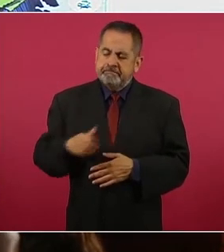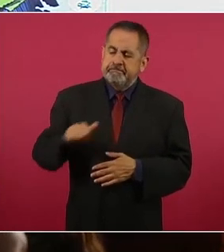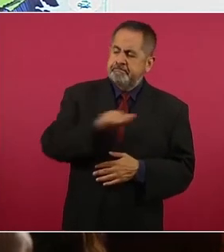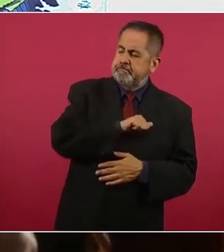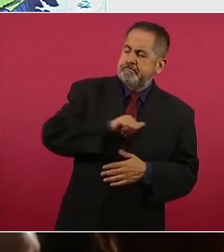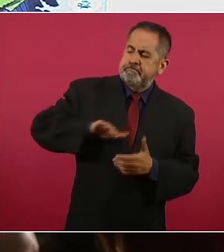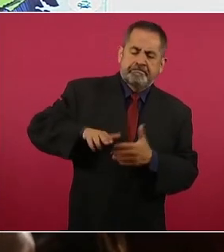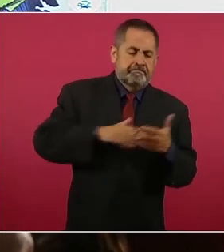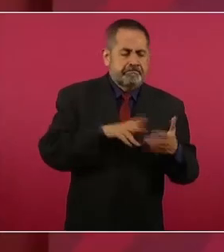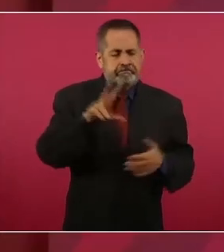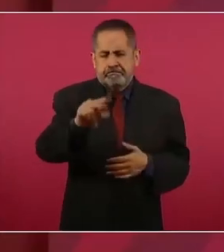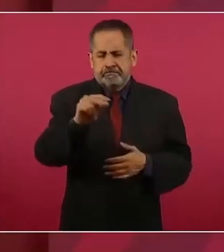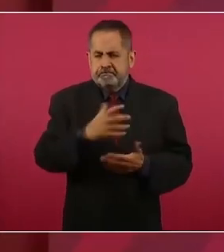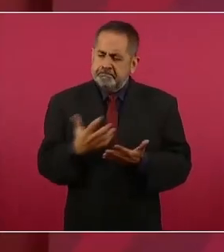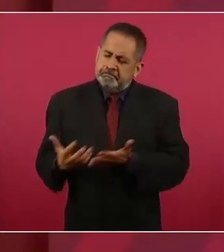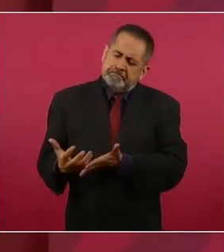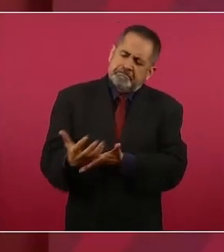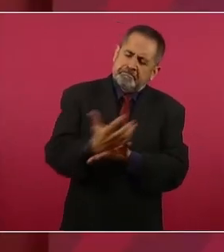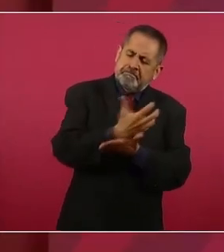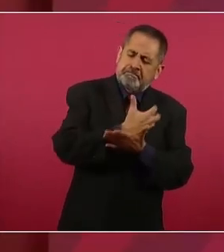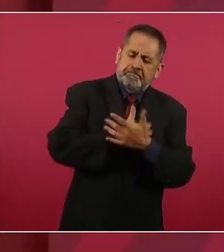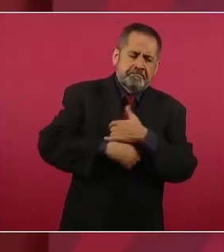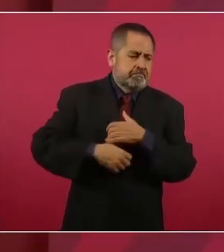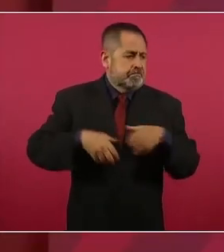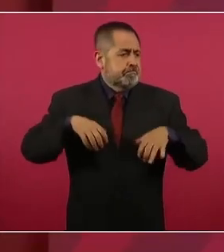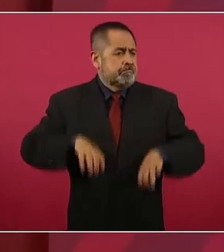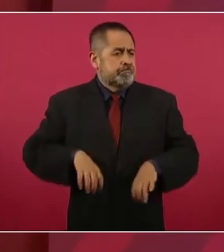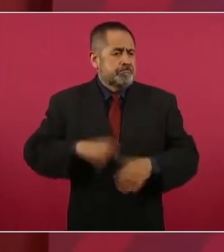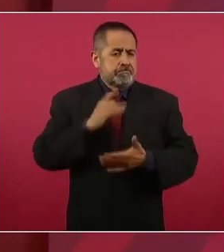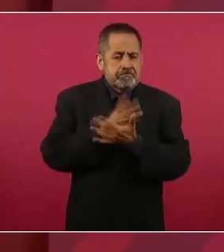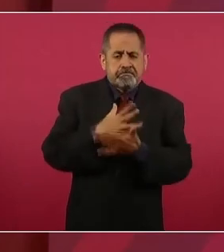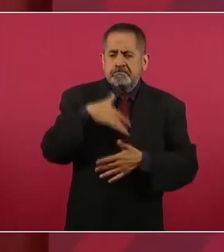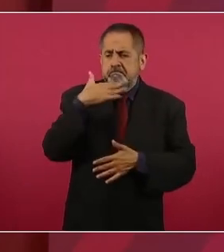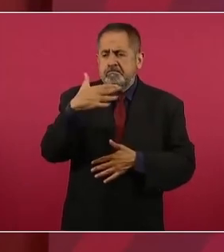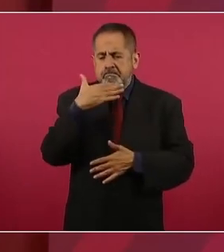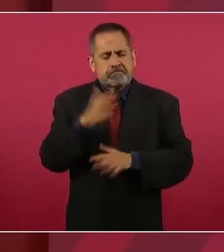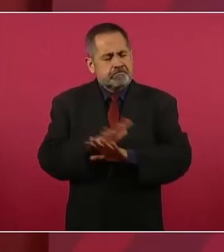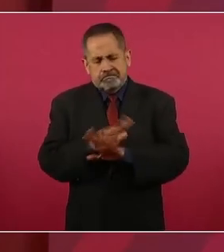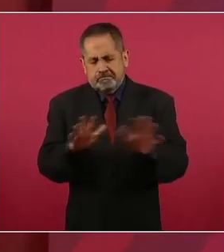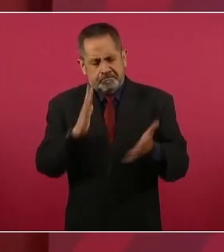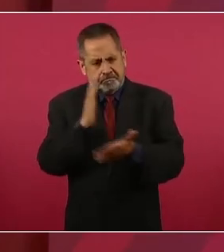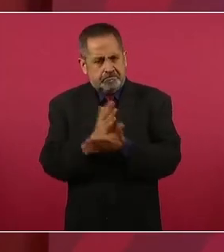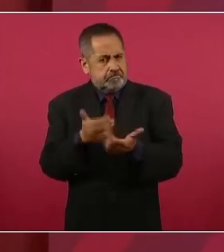egoísmo y el lucro y la corrupción